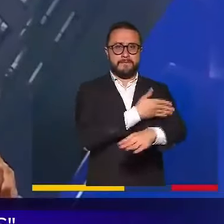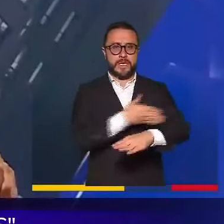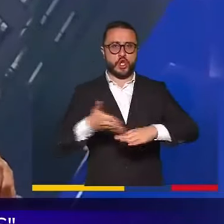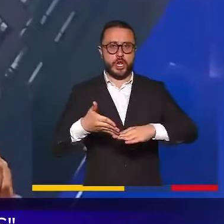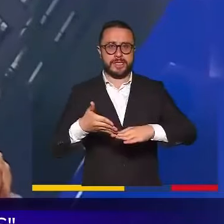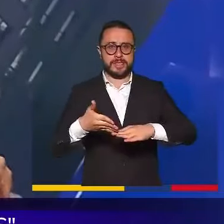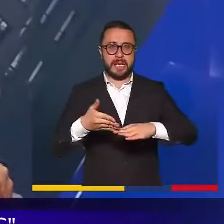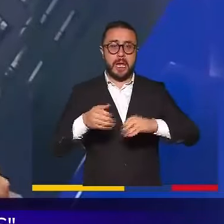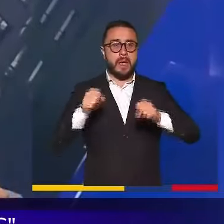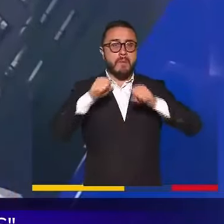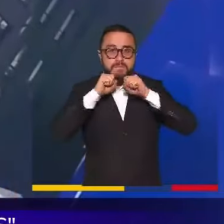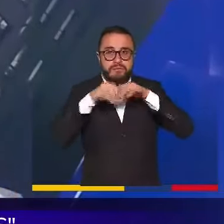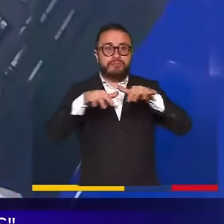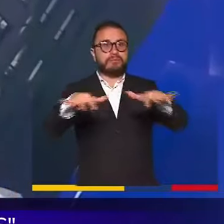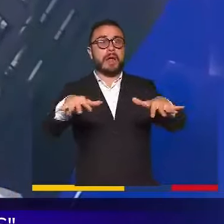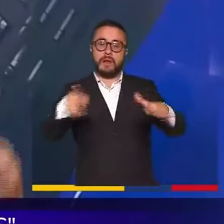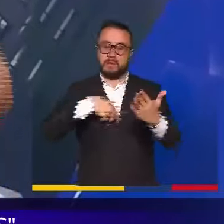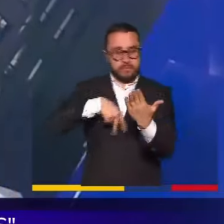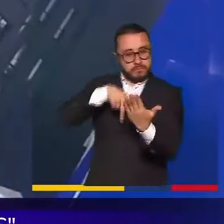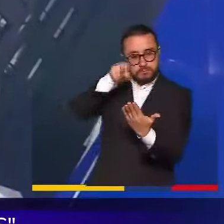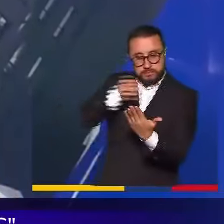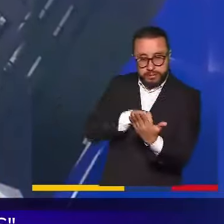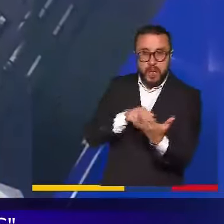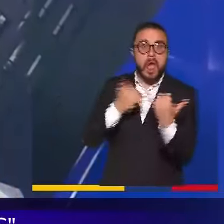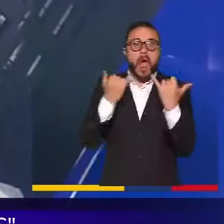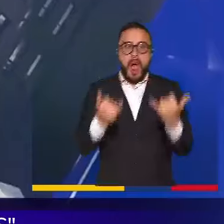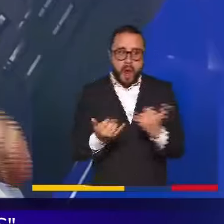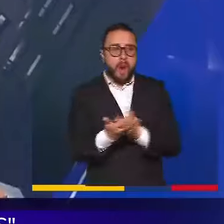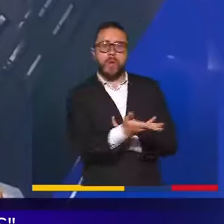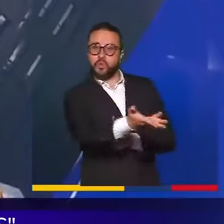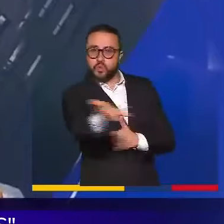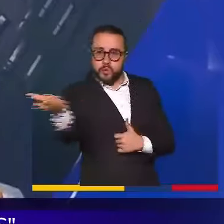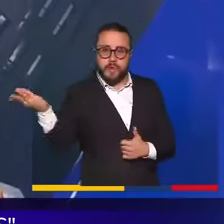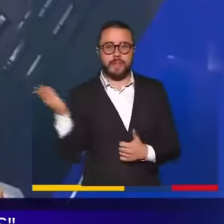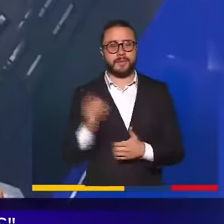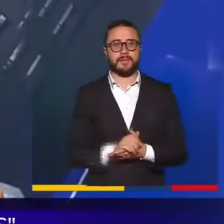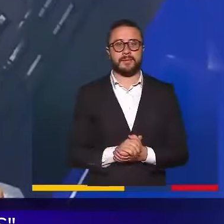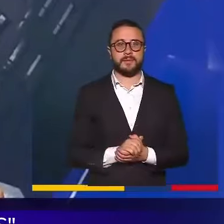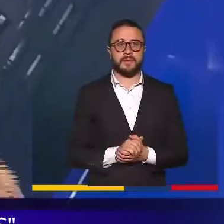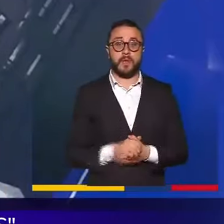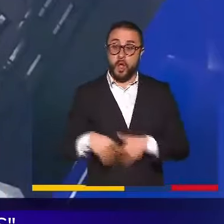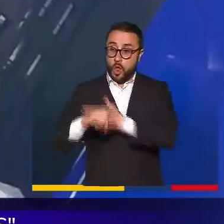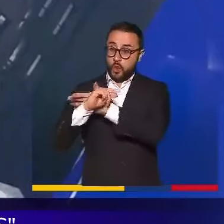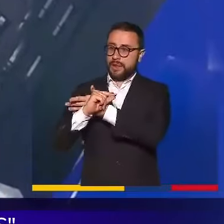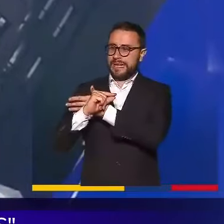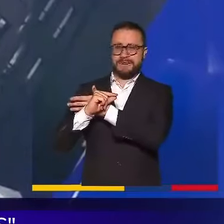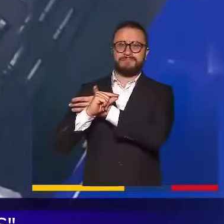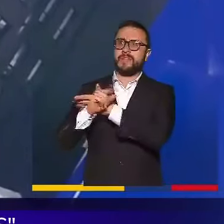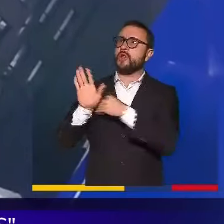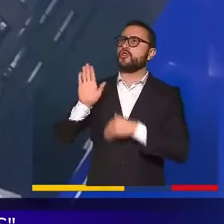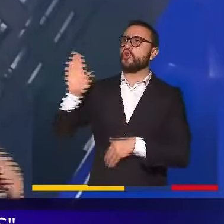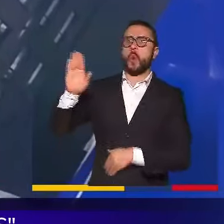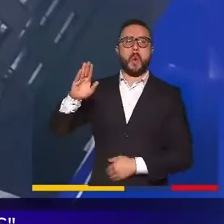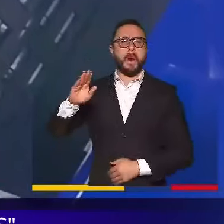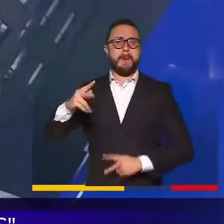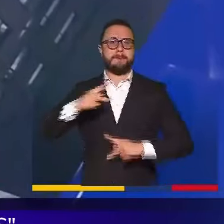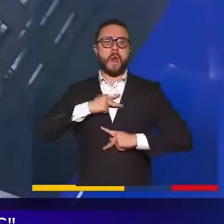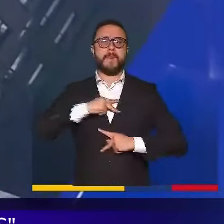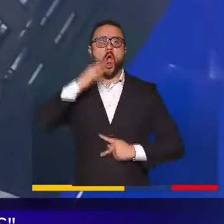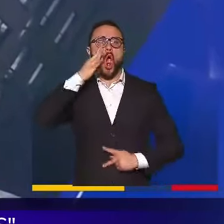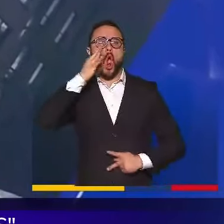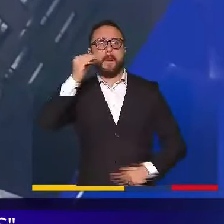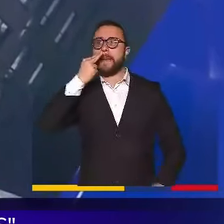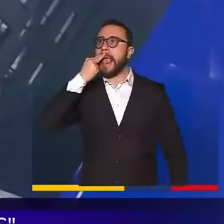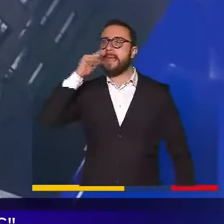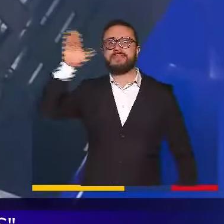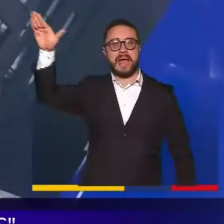podían leerlo. Ahora son ustedes, no el Twitter que está en manos de un nazi.